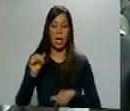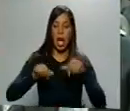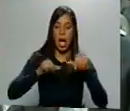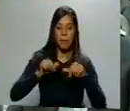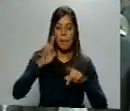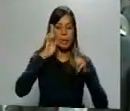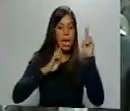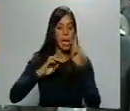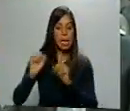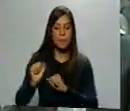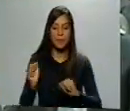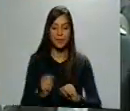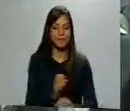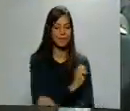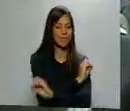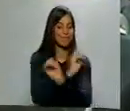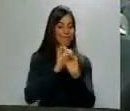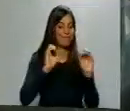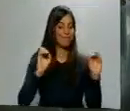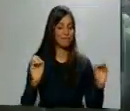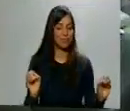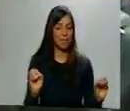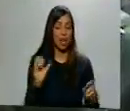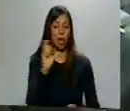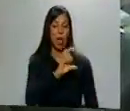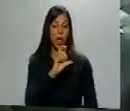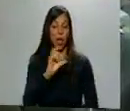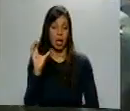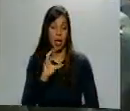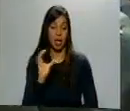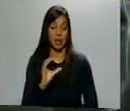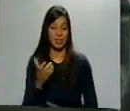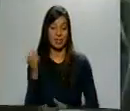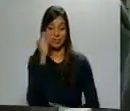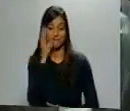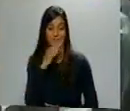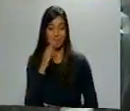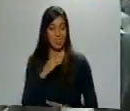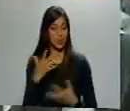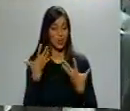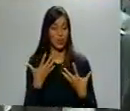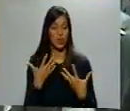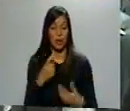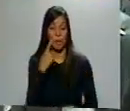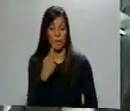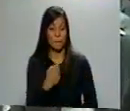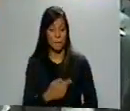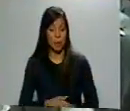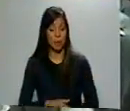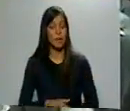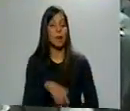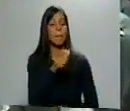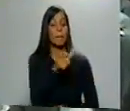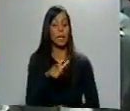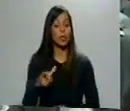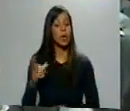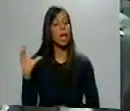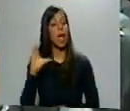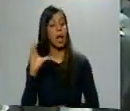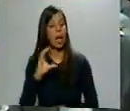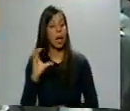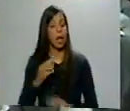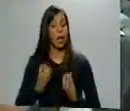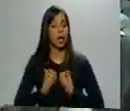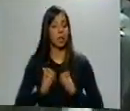y darle calidad de vida a los habitantes de la Gran Caracas. Es así como hoy en día los más perjudicados